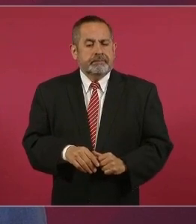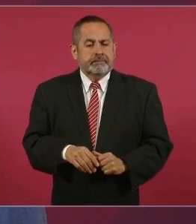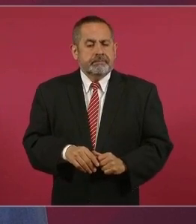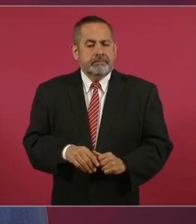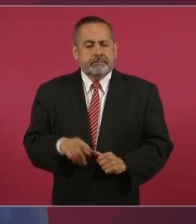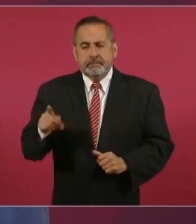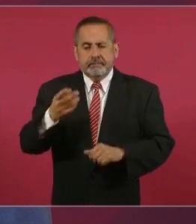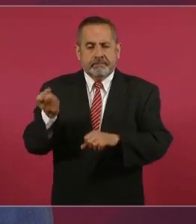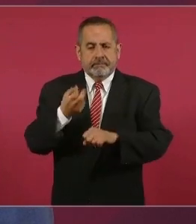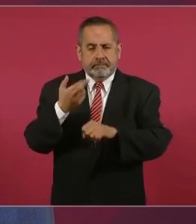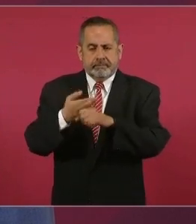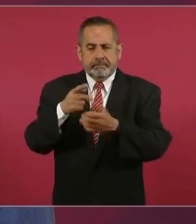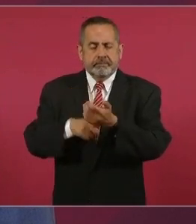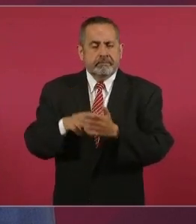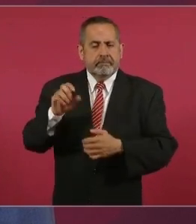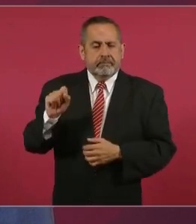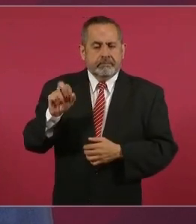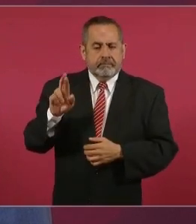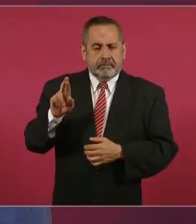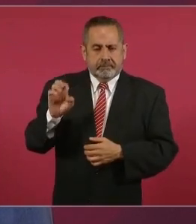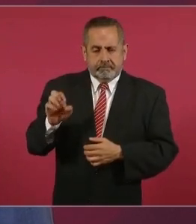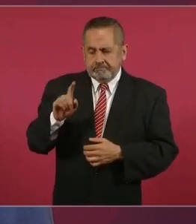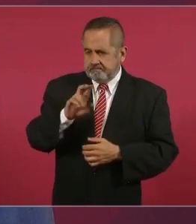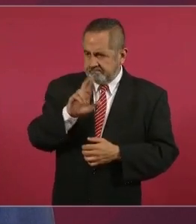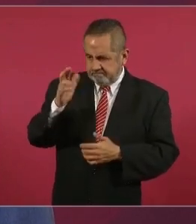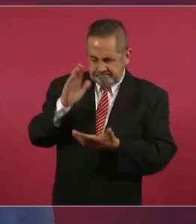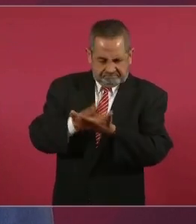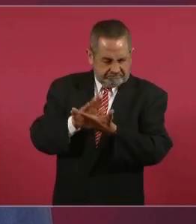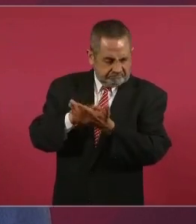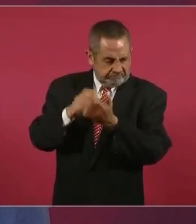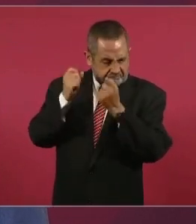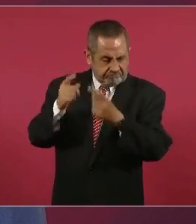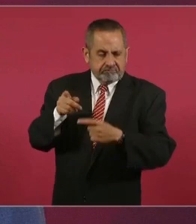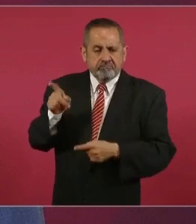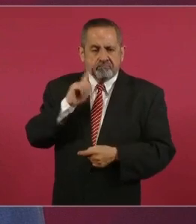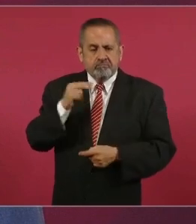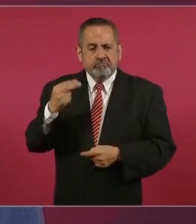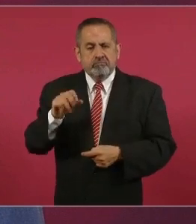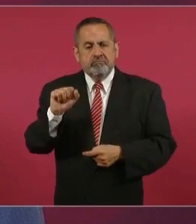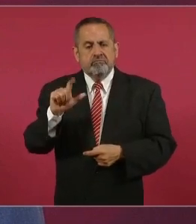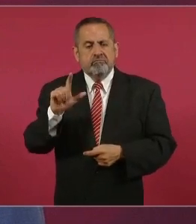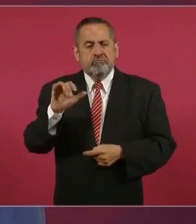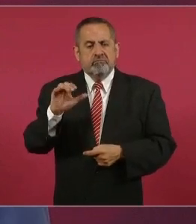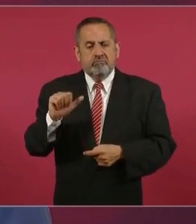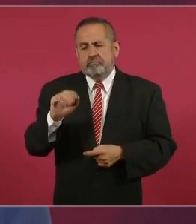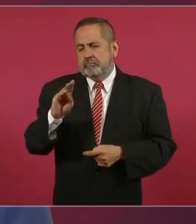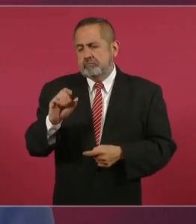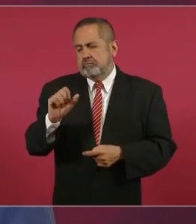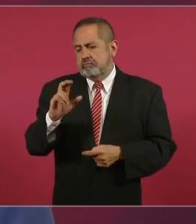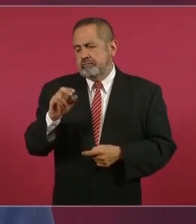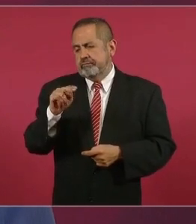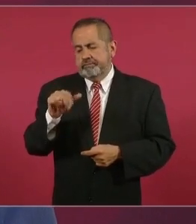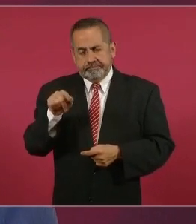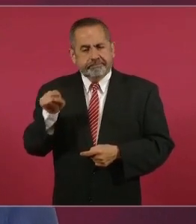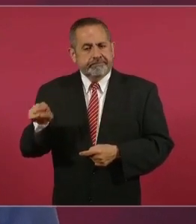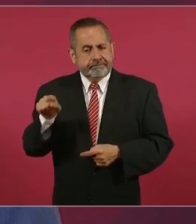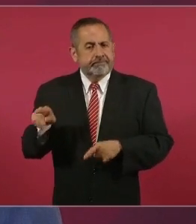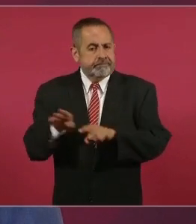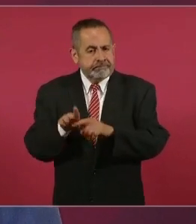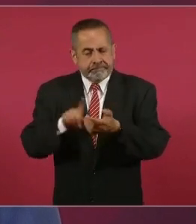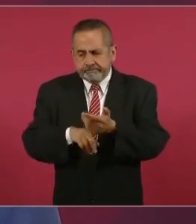a la secretaria de Relaciones Exteriores, Alicia Bárcena, porque ha estado